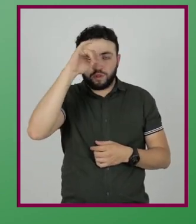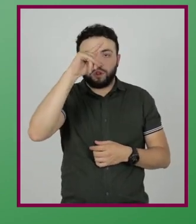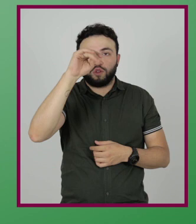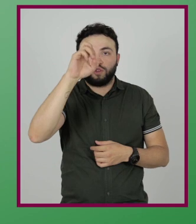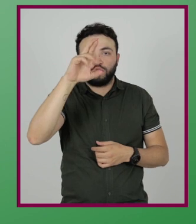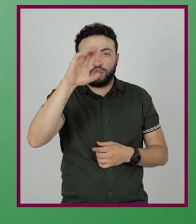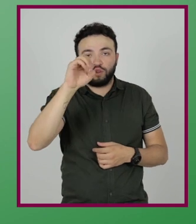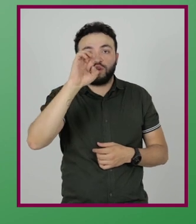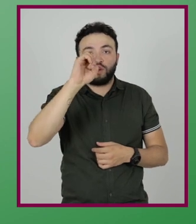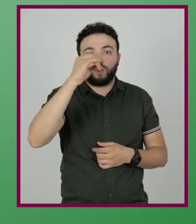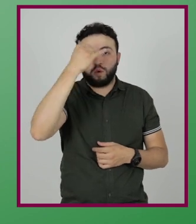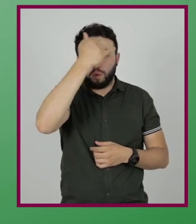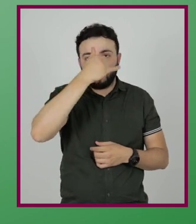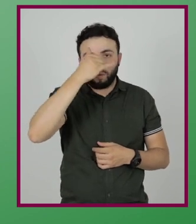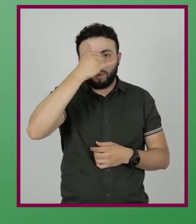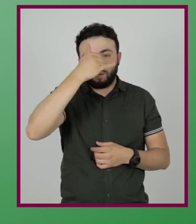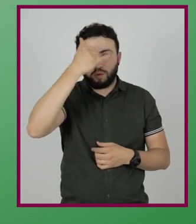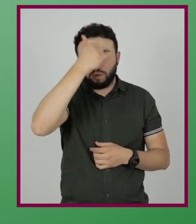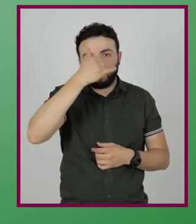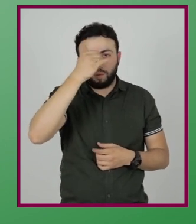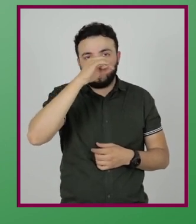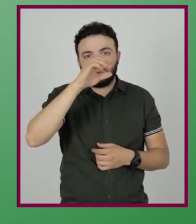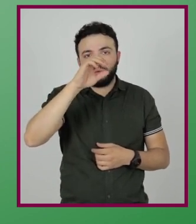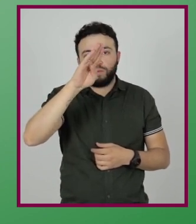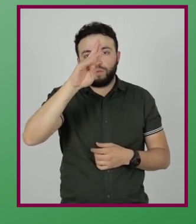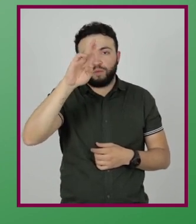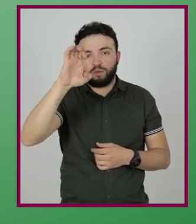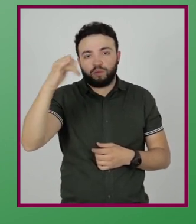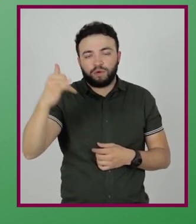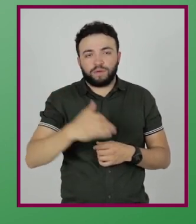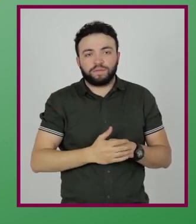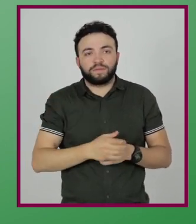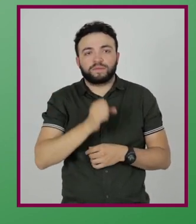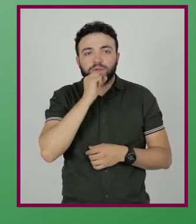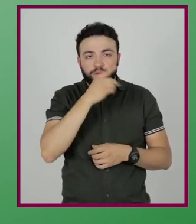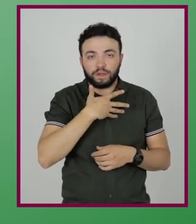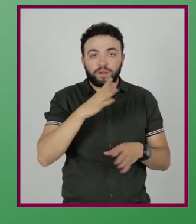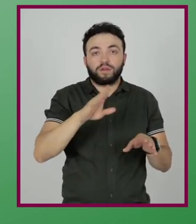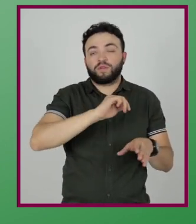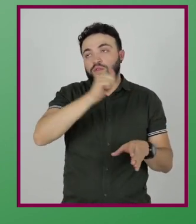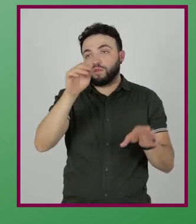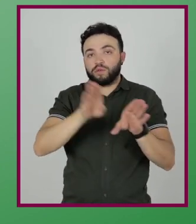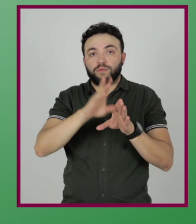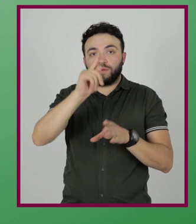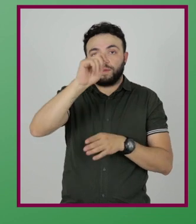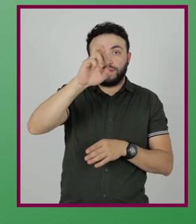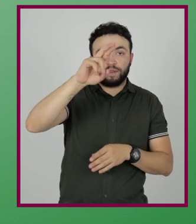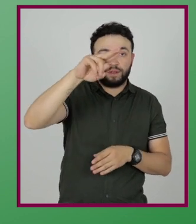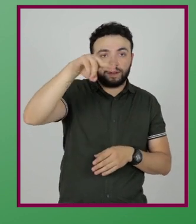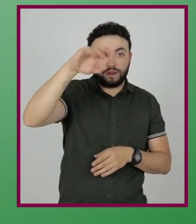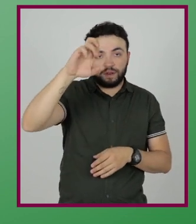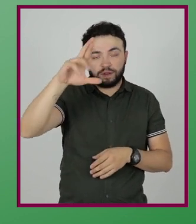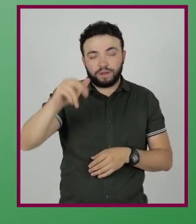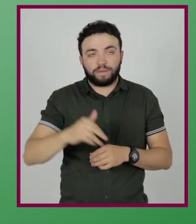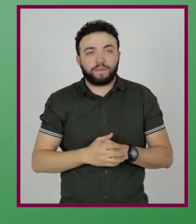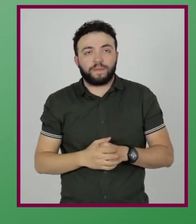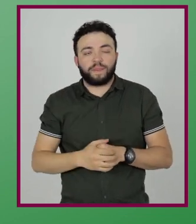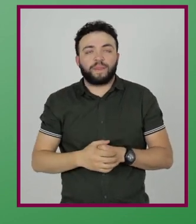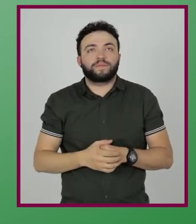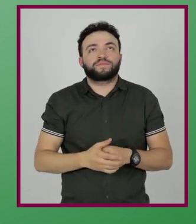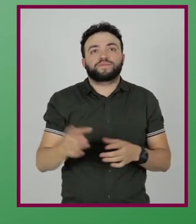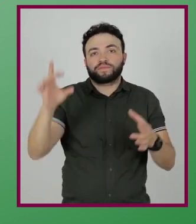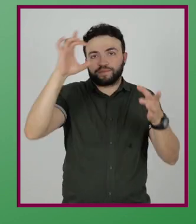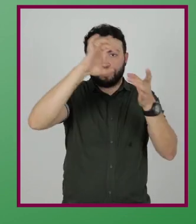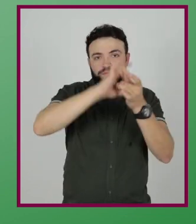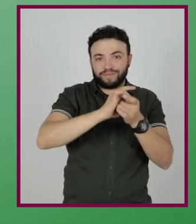toro o buey. De los cuales también se desprenden otras clasificaciones como ternera, que es la vaca bebé.